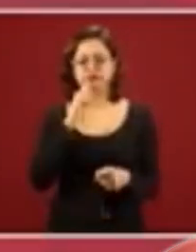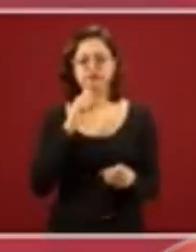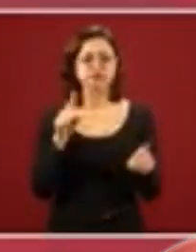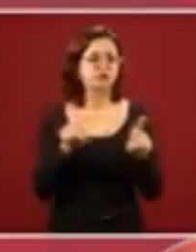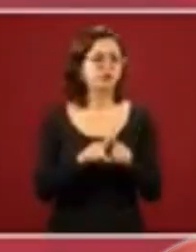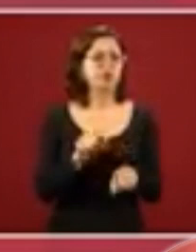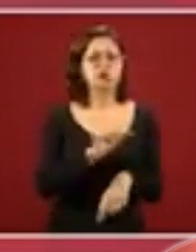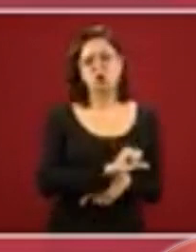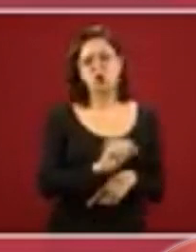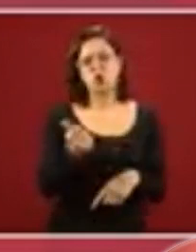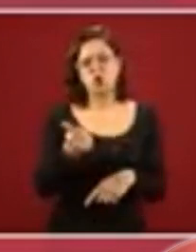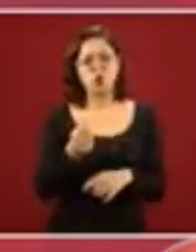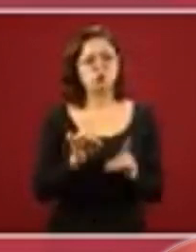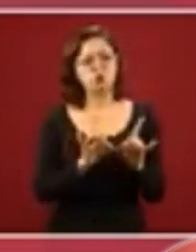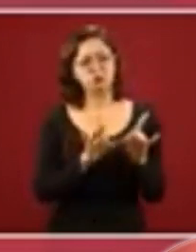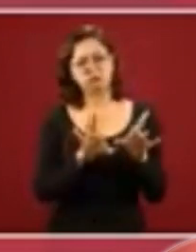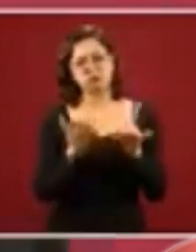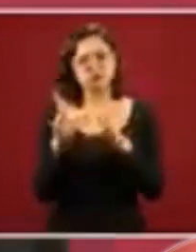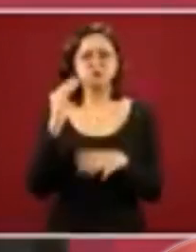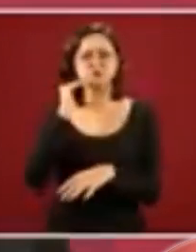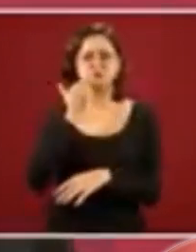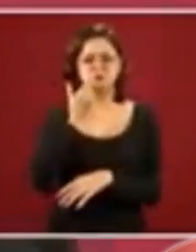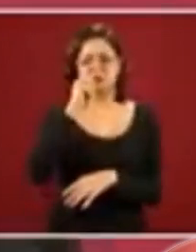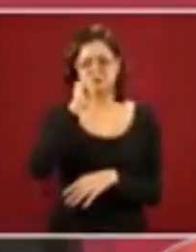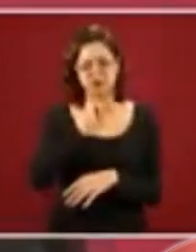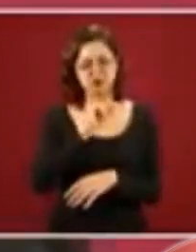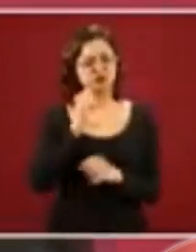cualquier otra irregularidad. Y